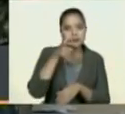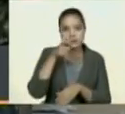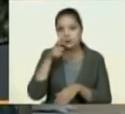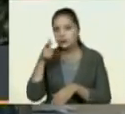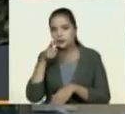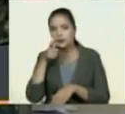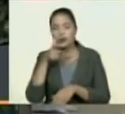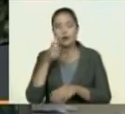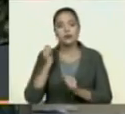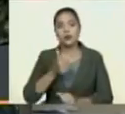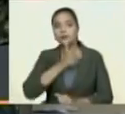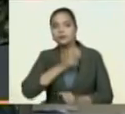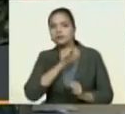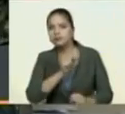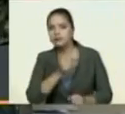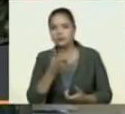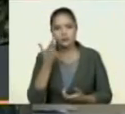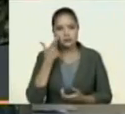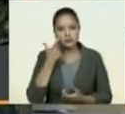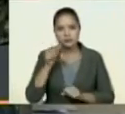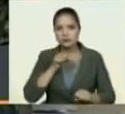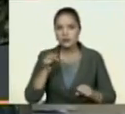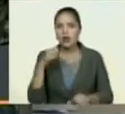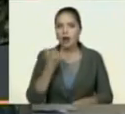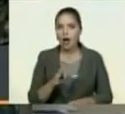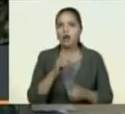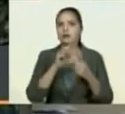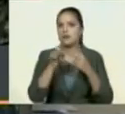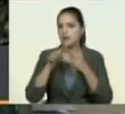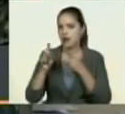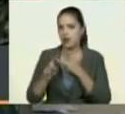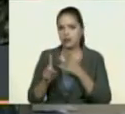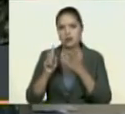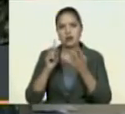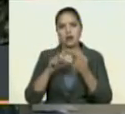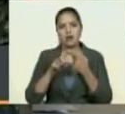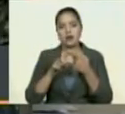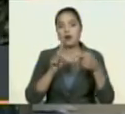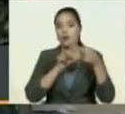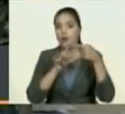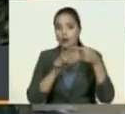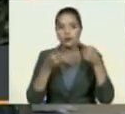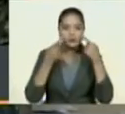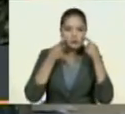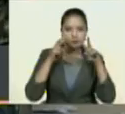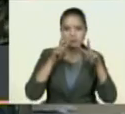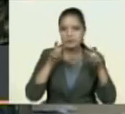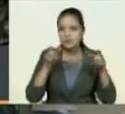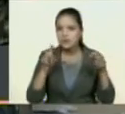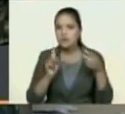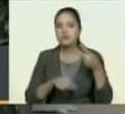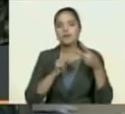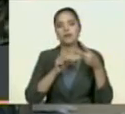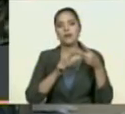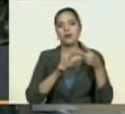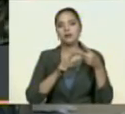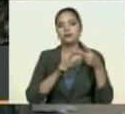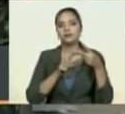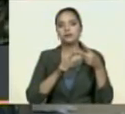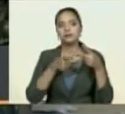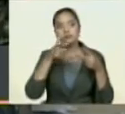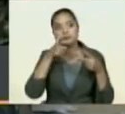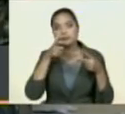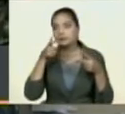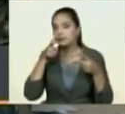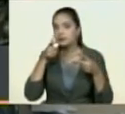con contención activa que tiene varios componentes, entre ellos un componente de inteligencia, de